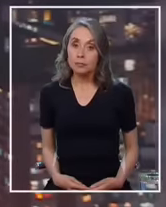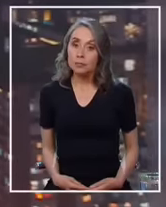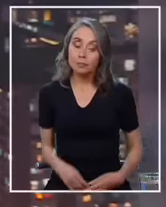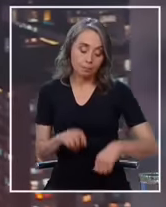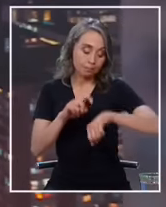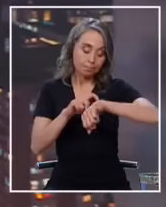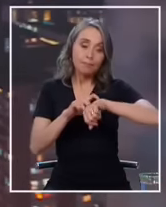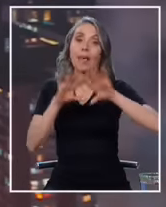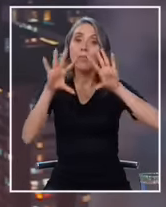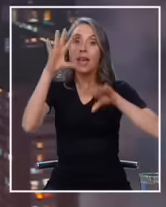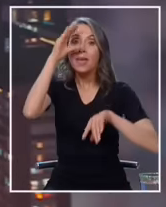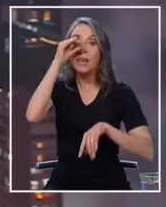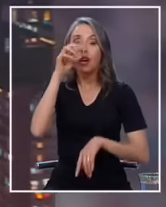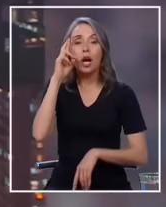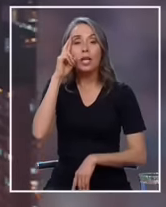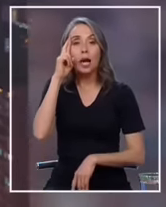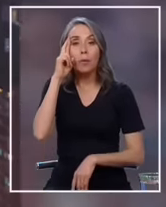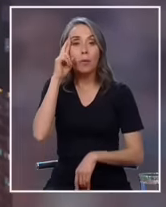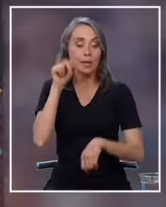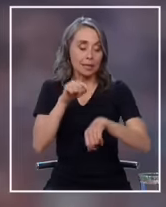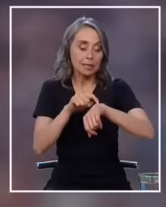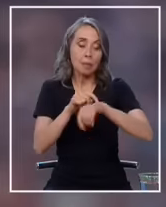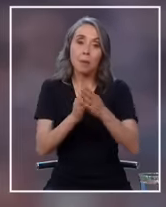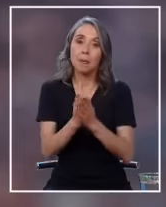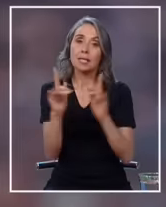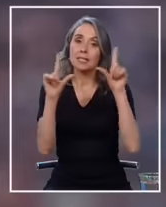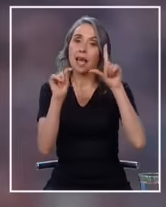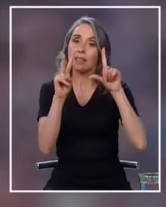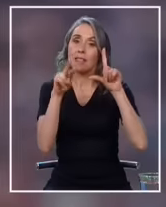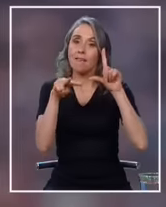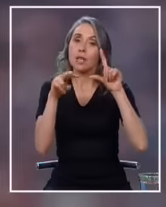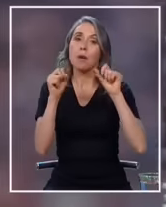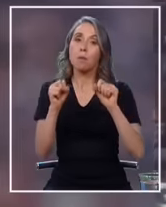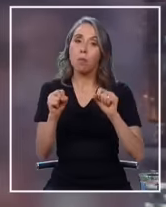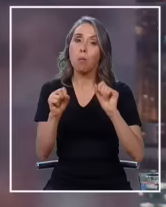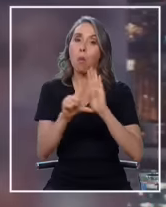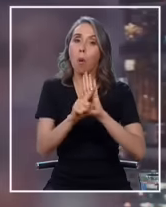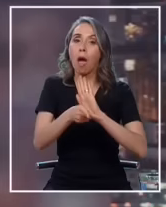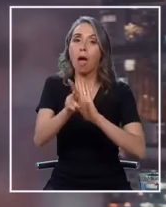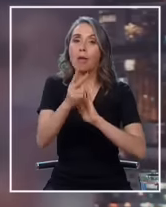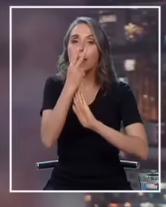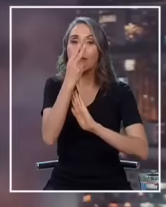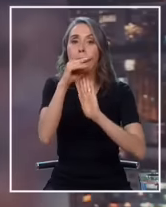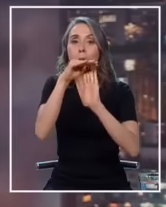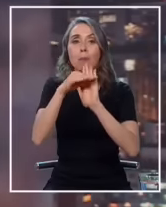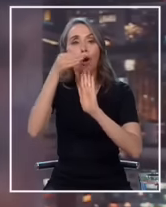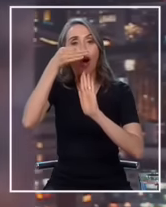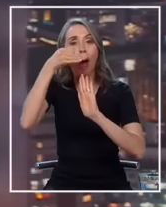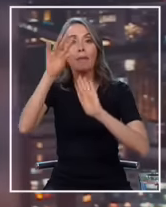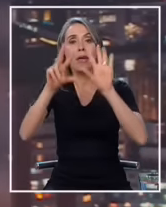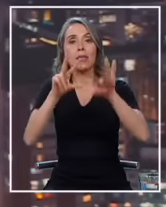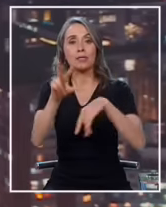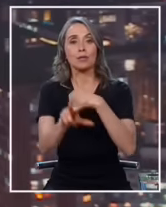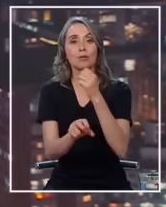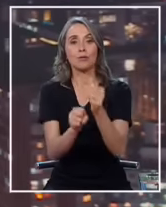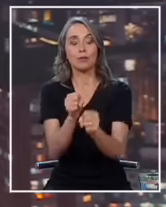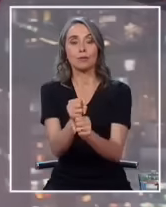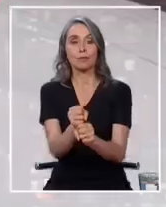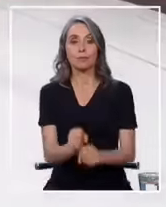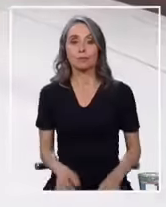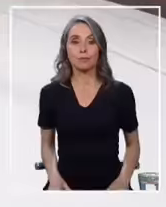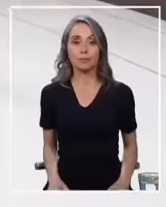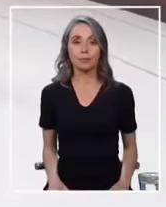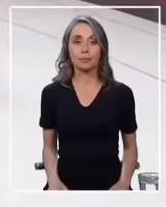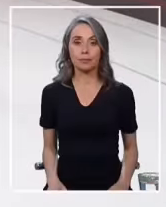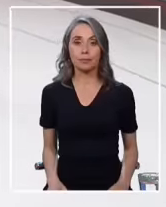Bien, pues son las 22 horas. Le recordamos que a partir de estos momentos, Televisión Nacional de Chile está autorizada para transmitir programas para mayores de 18 años.